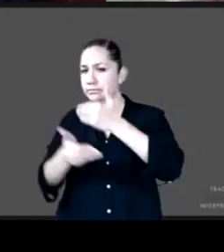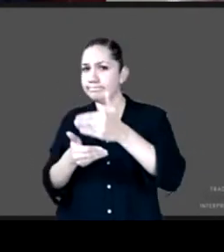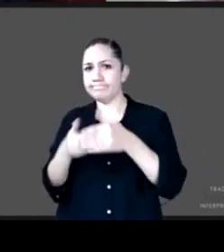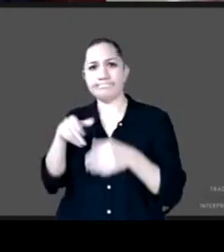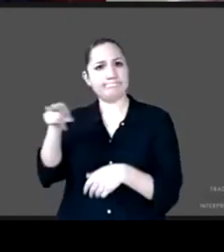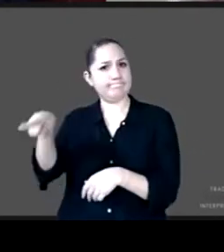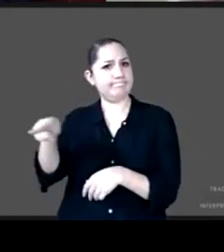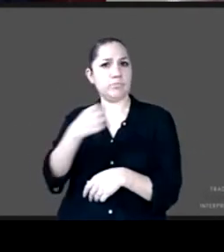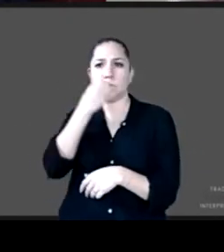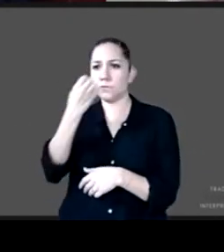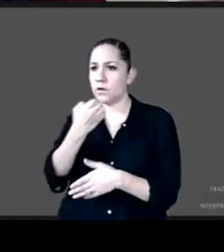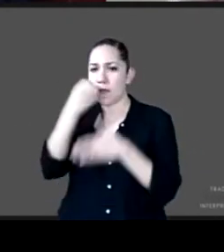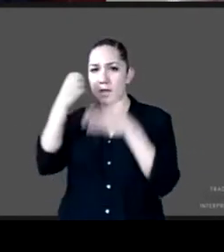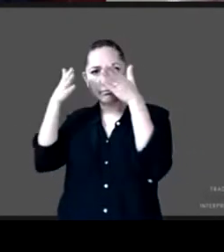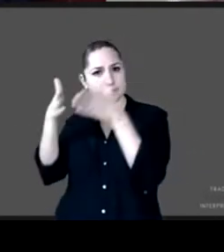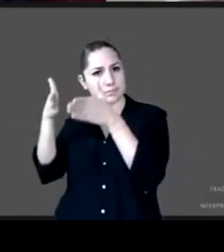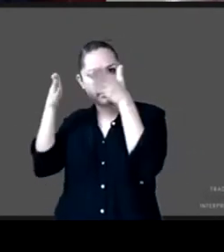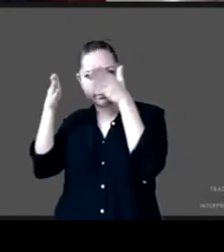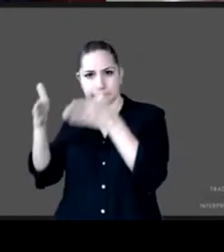y